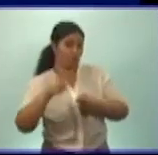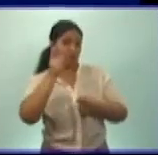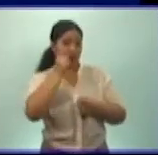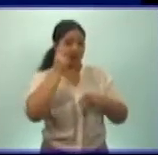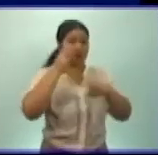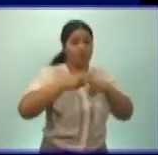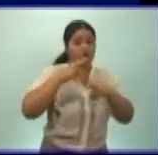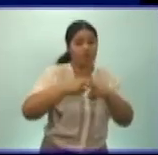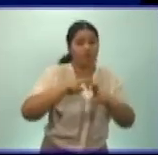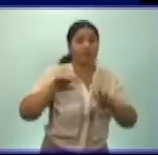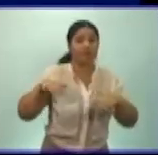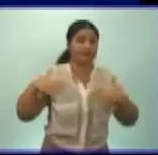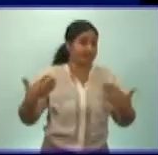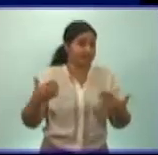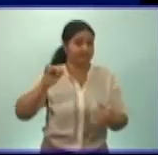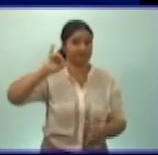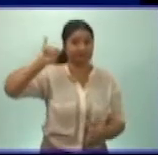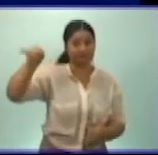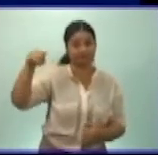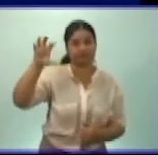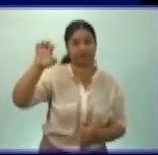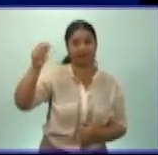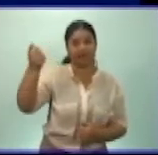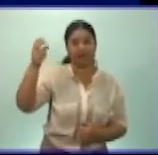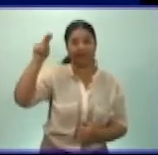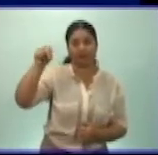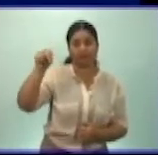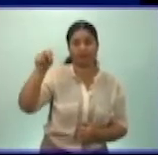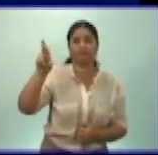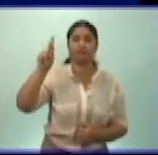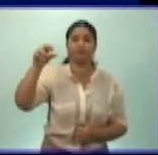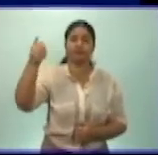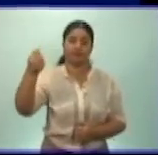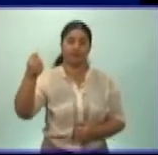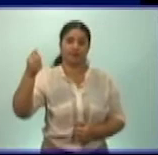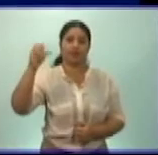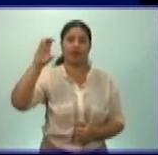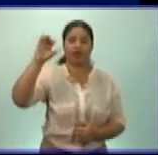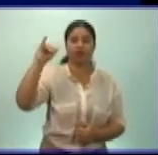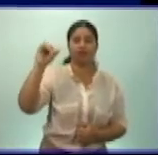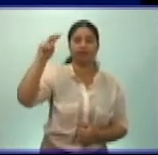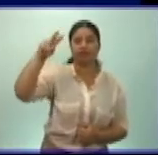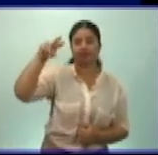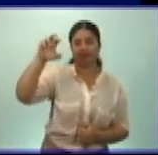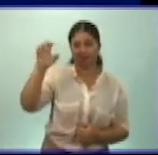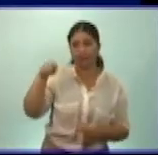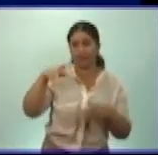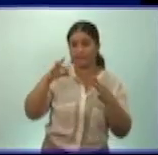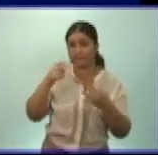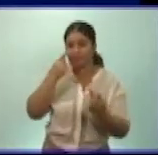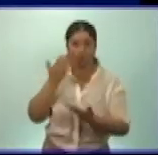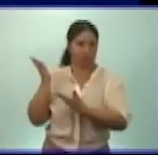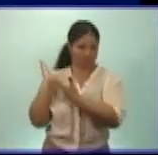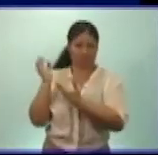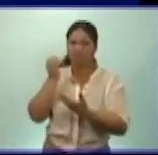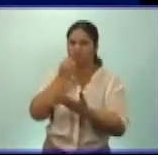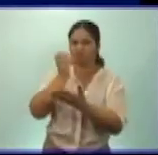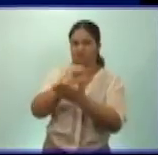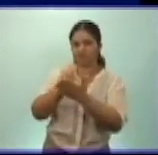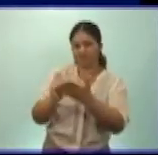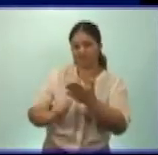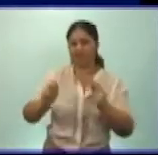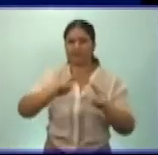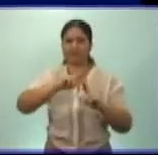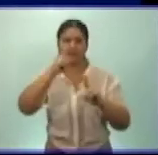Jean Racine. Observen, su teatro se tiñe de un fuerte sentimiento poético y de